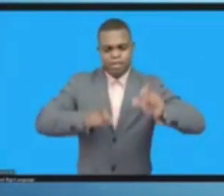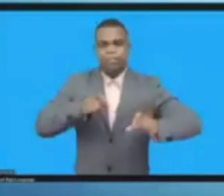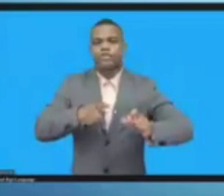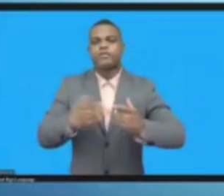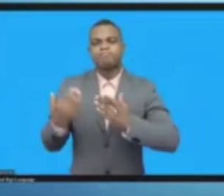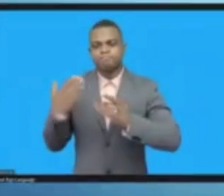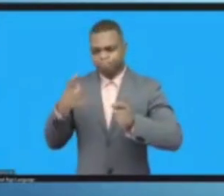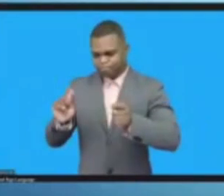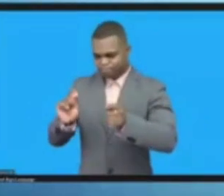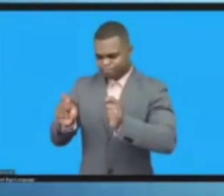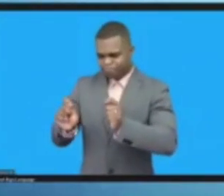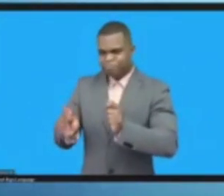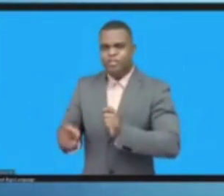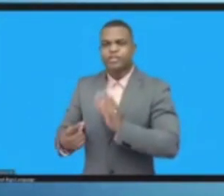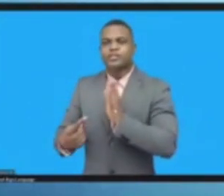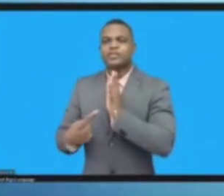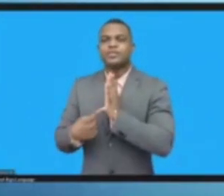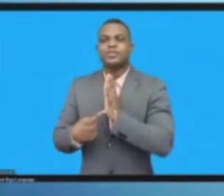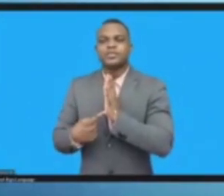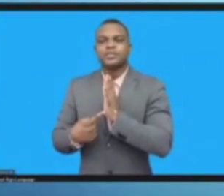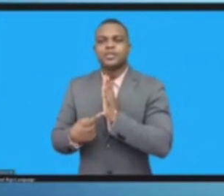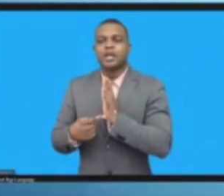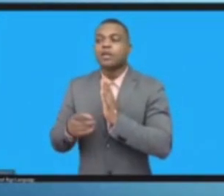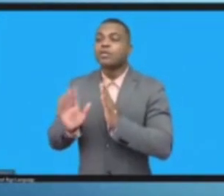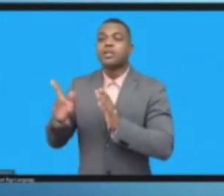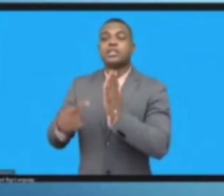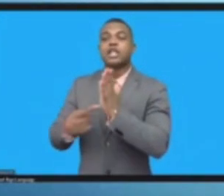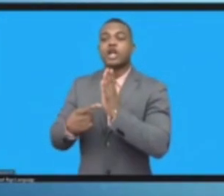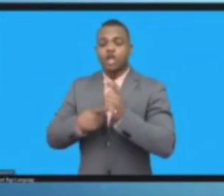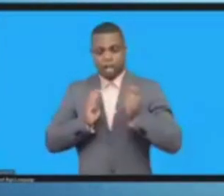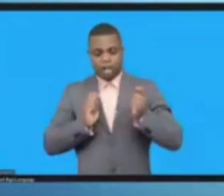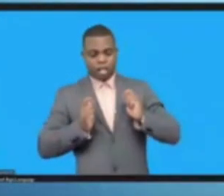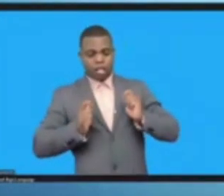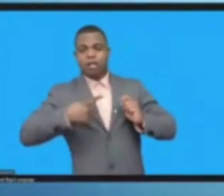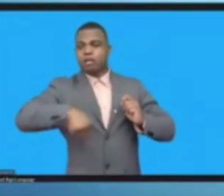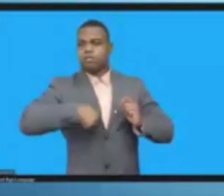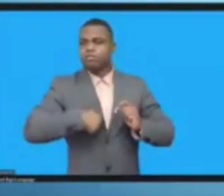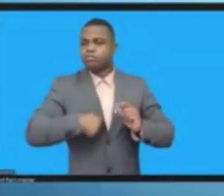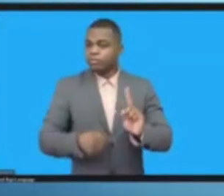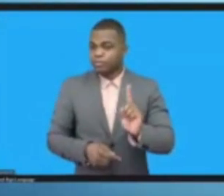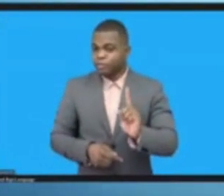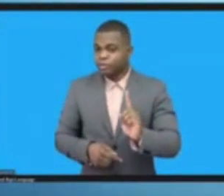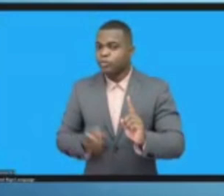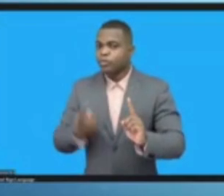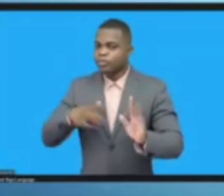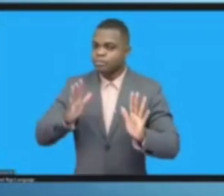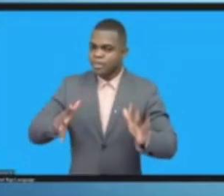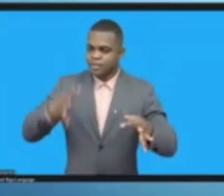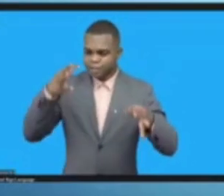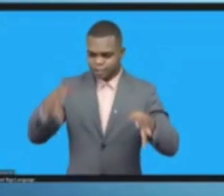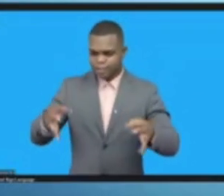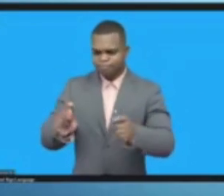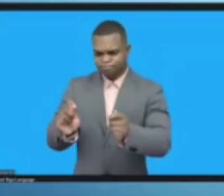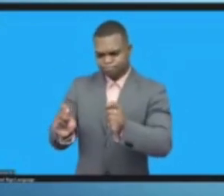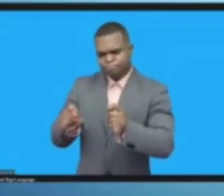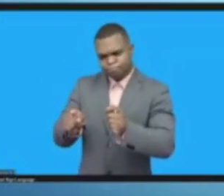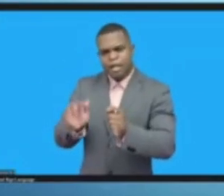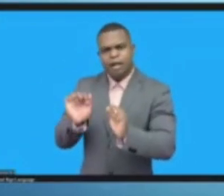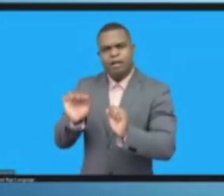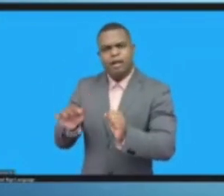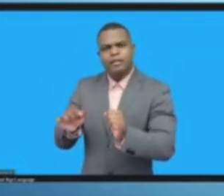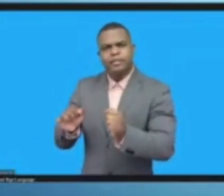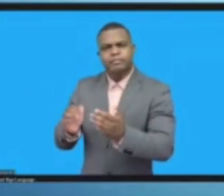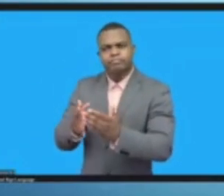comunidad internacional tenemos una oportunidad y también una obligación de trabajar juntos para forjar el futuro